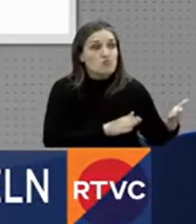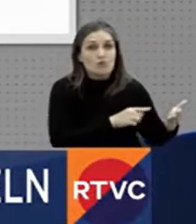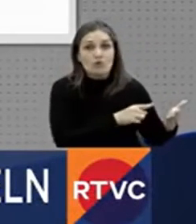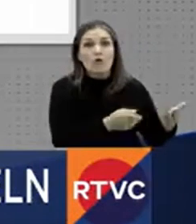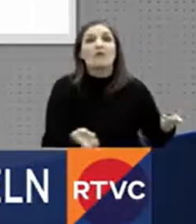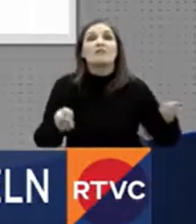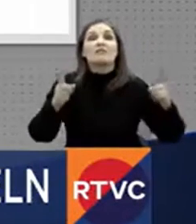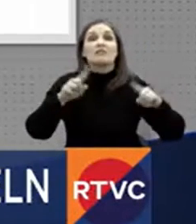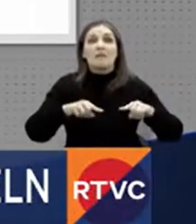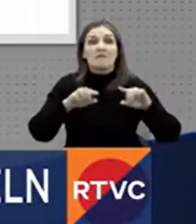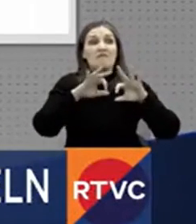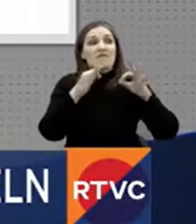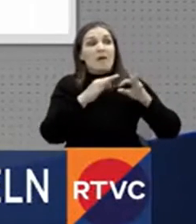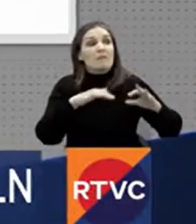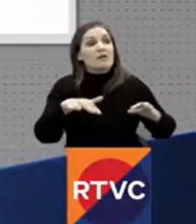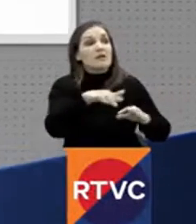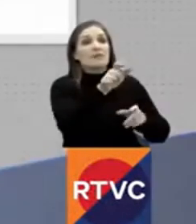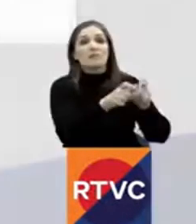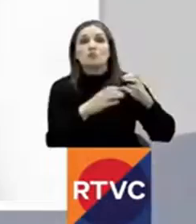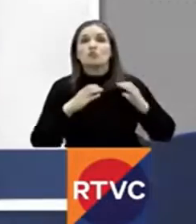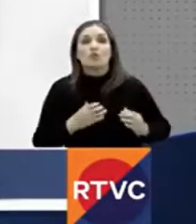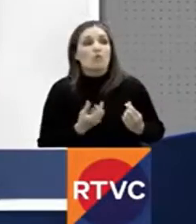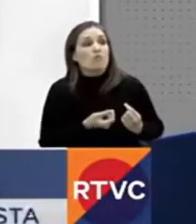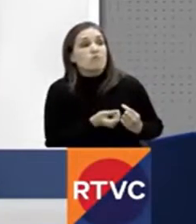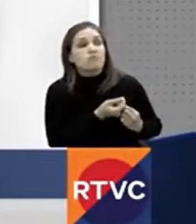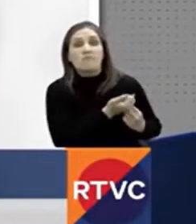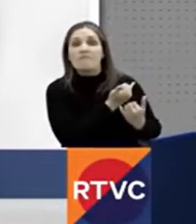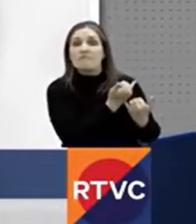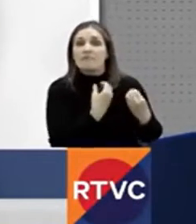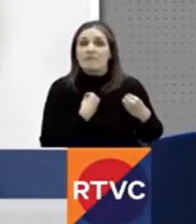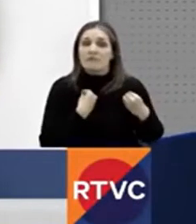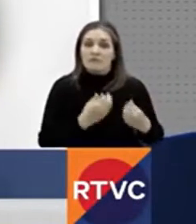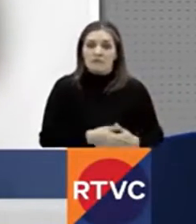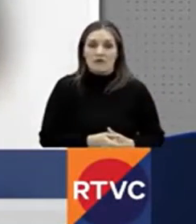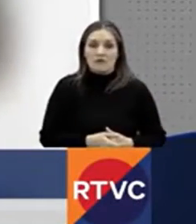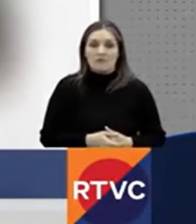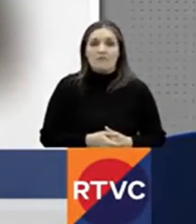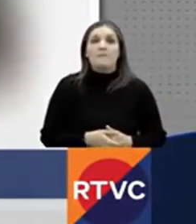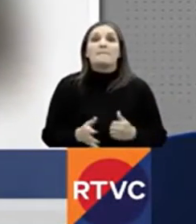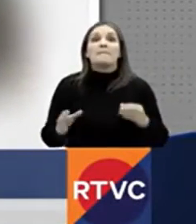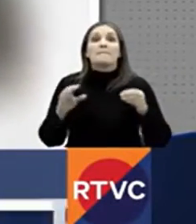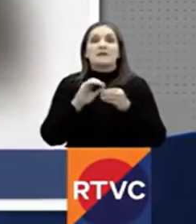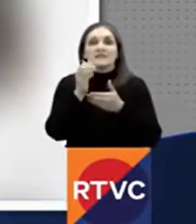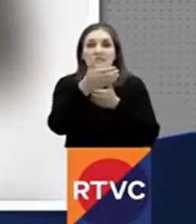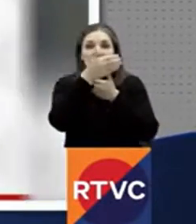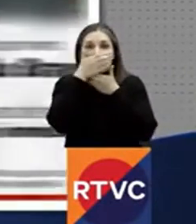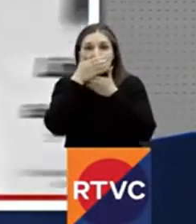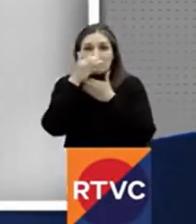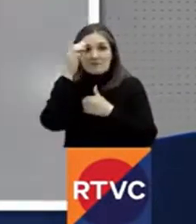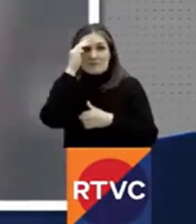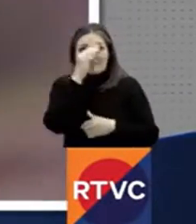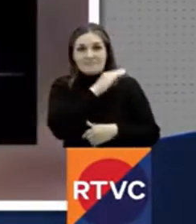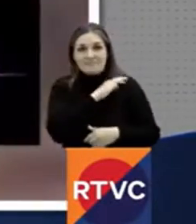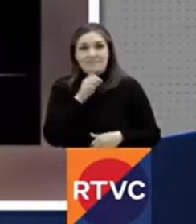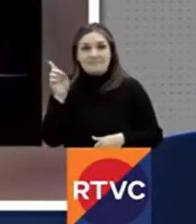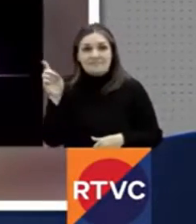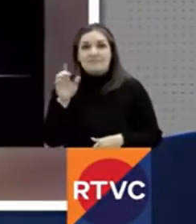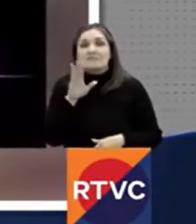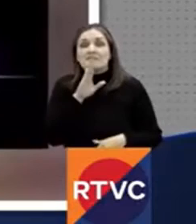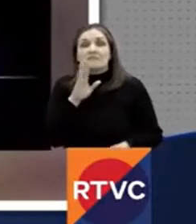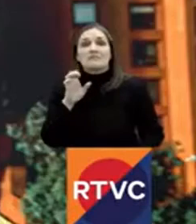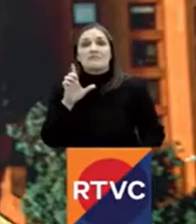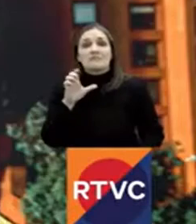sino también de las familias y población civil aledaña al sector. Este hecho se suma al secuestro de un sargento, también por parte del ELN